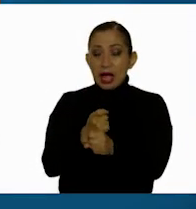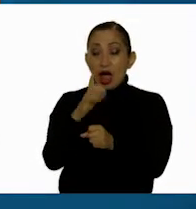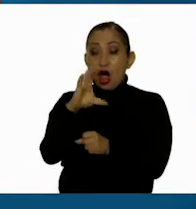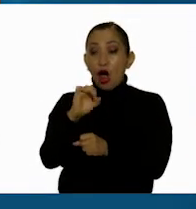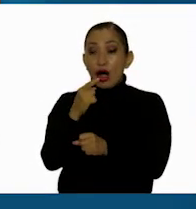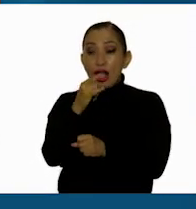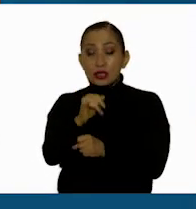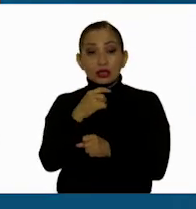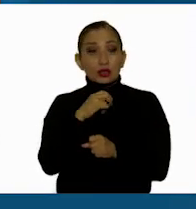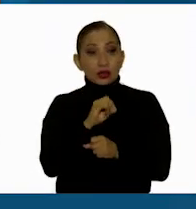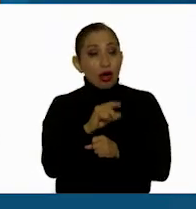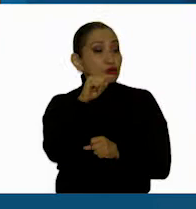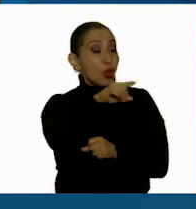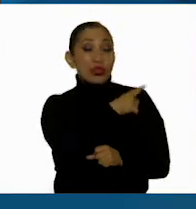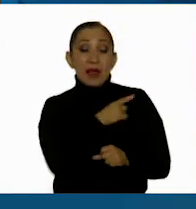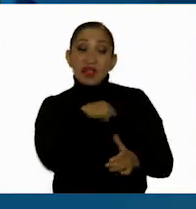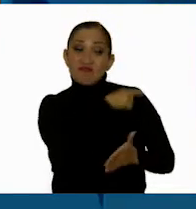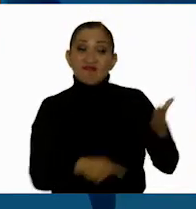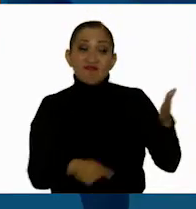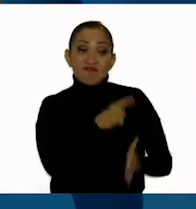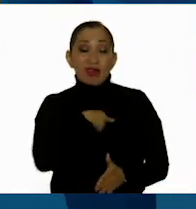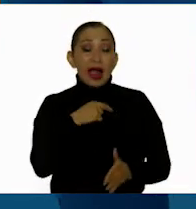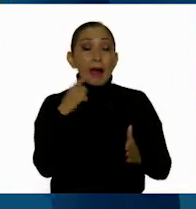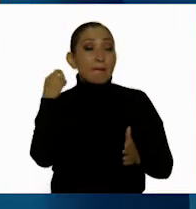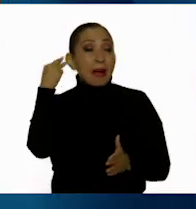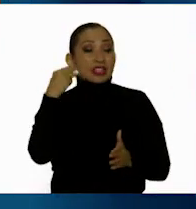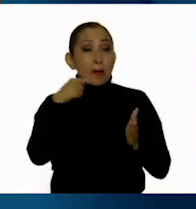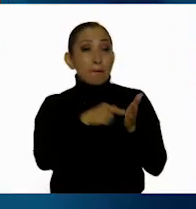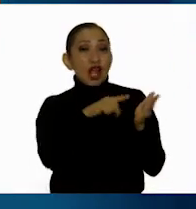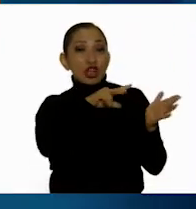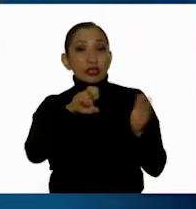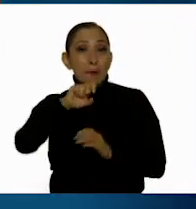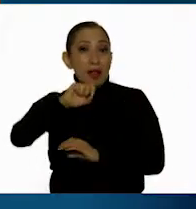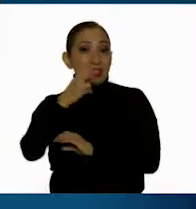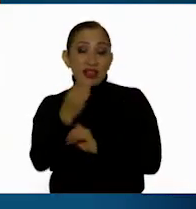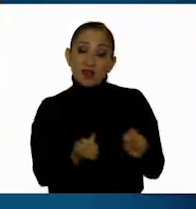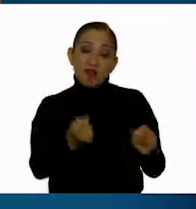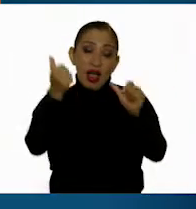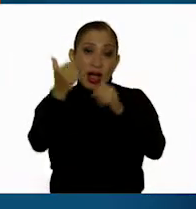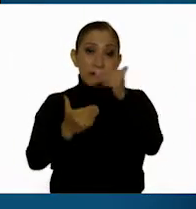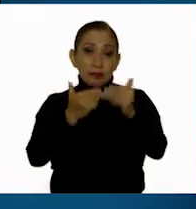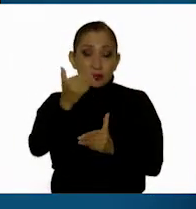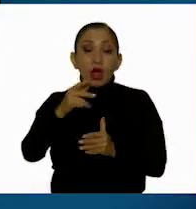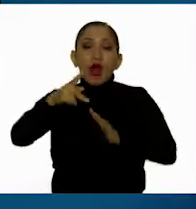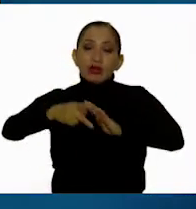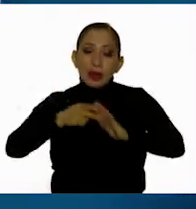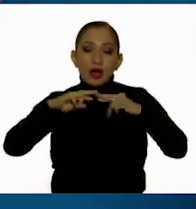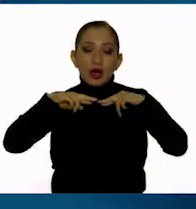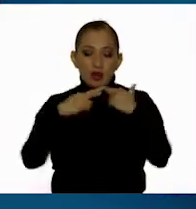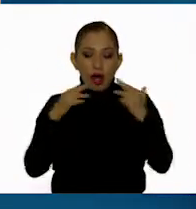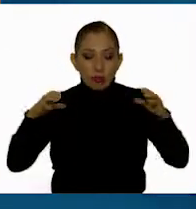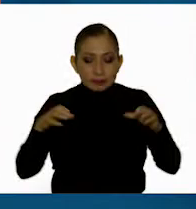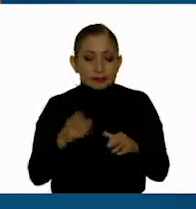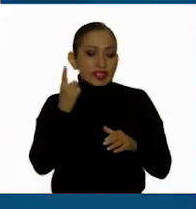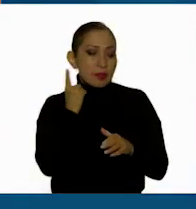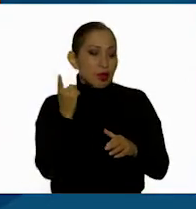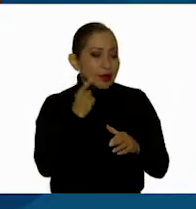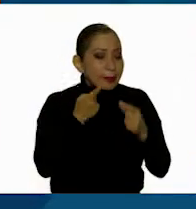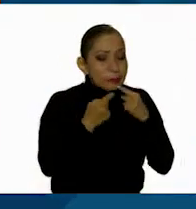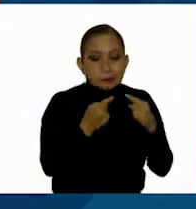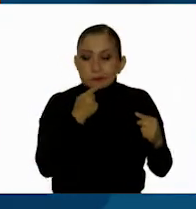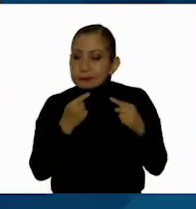fue presionado a abdicar en marzo de 1823. Nuevamente reunidos, los diputados coincidieron en